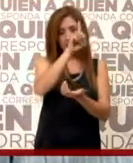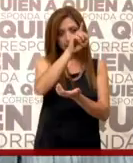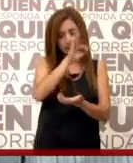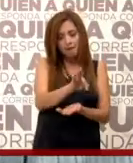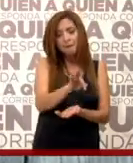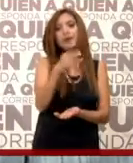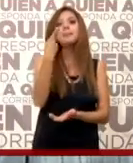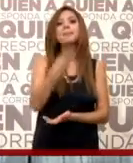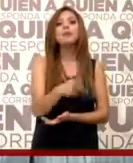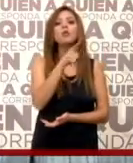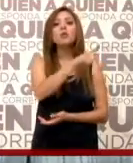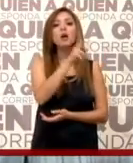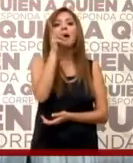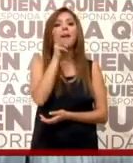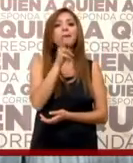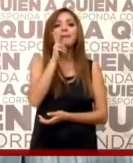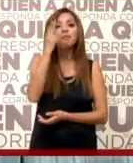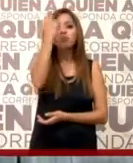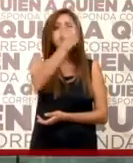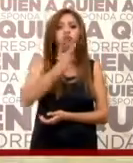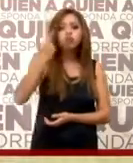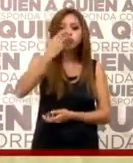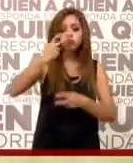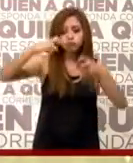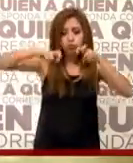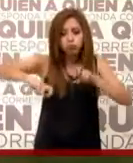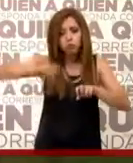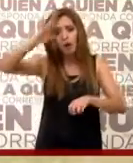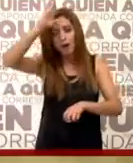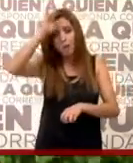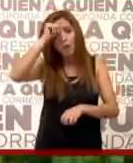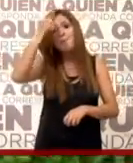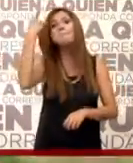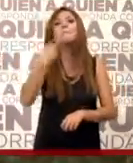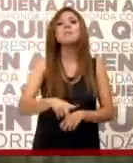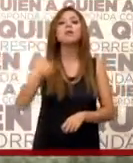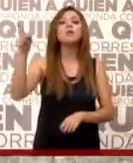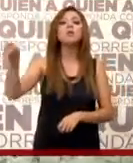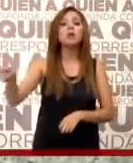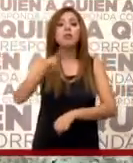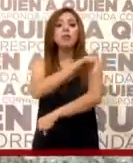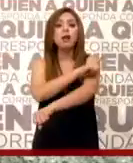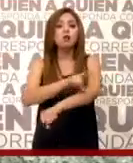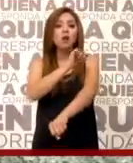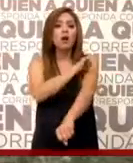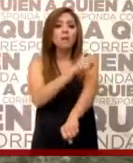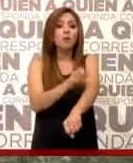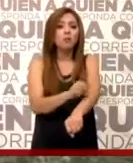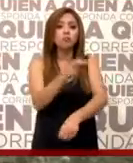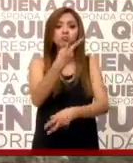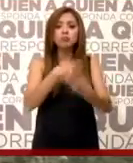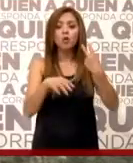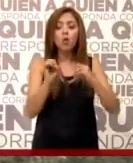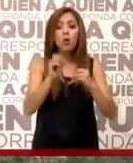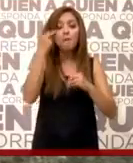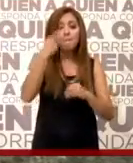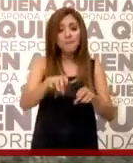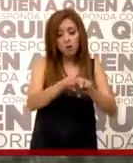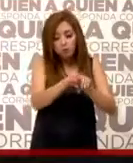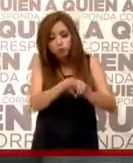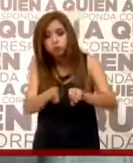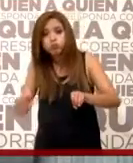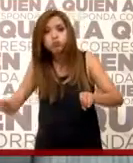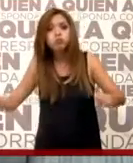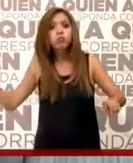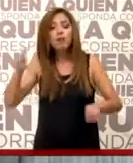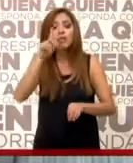quedaron de hacer una mesa de trabajo, la cual no se presentó a la delegación Álvaro Obregón. Ahora el permiso del drenaje está limitado.